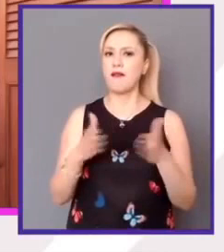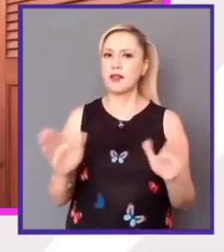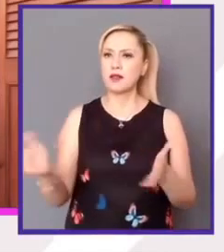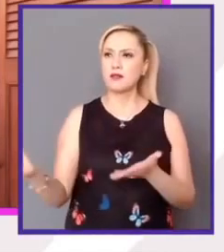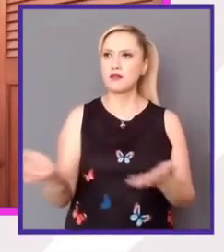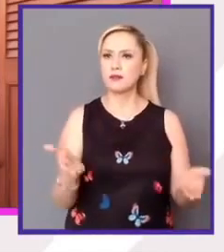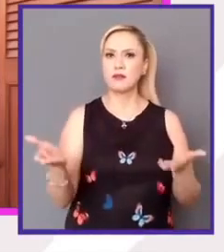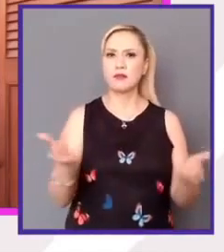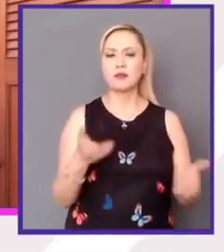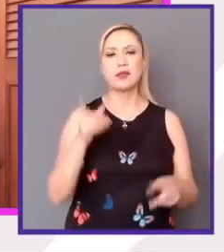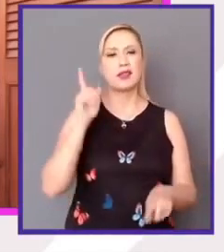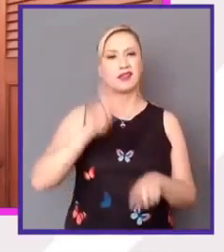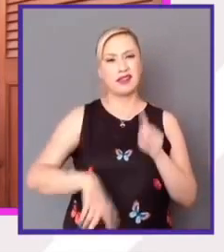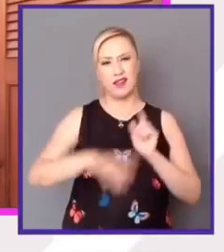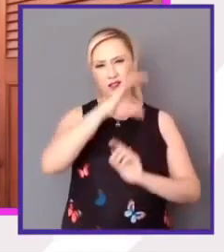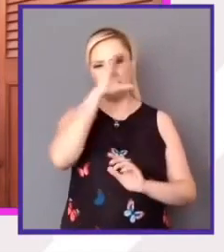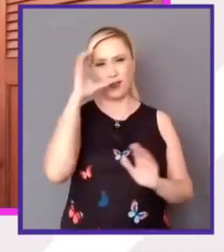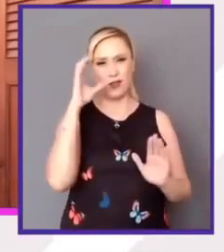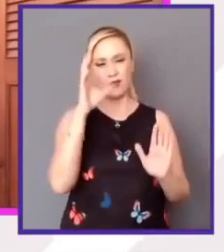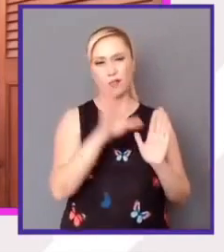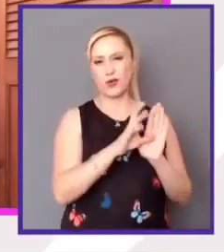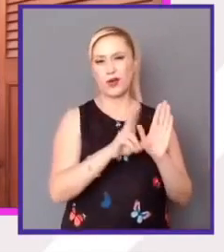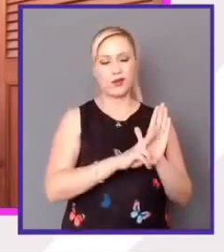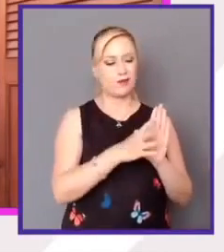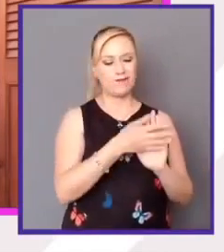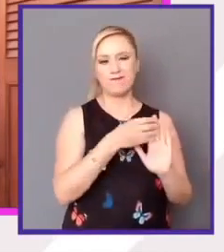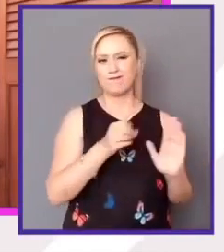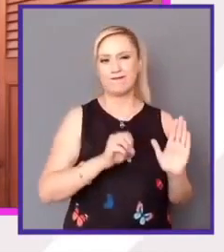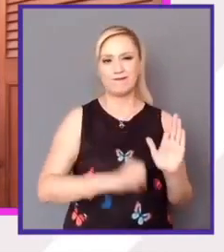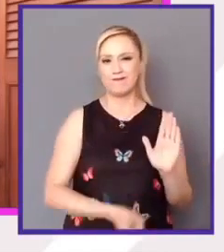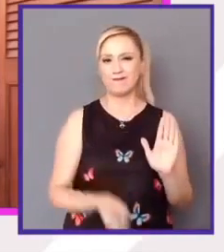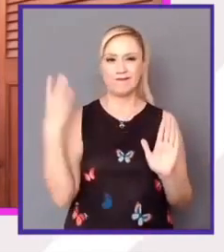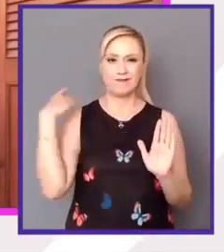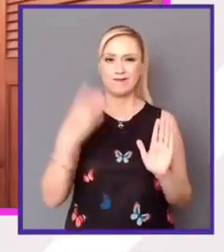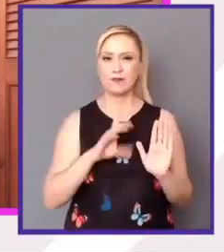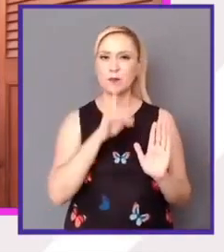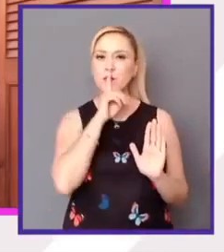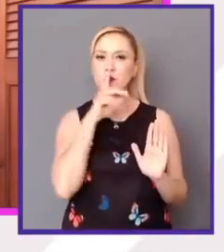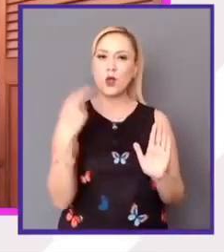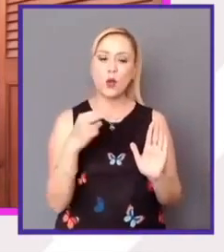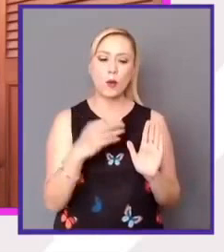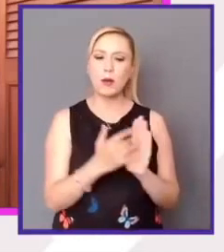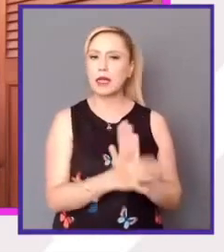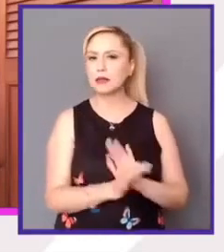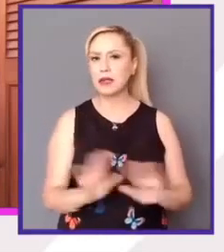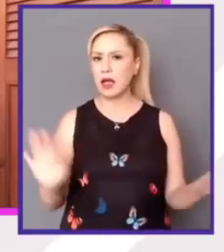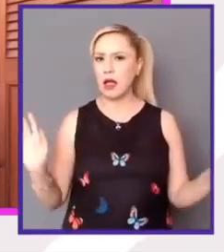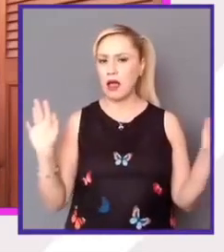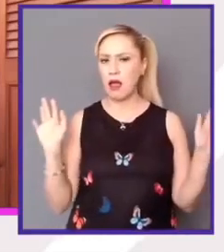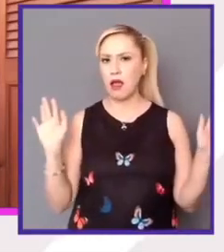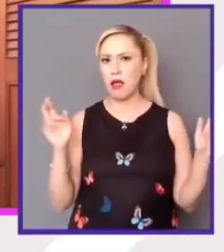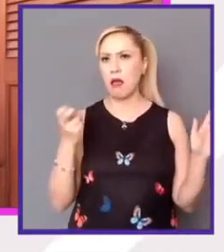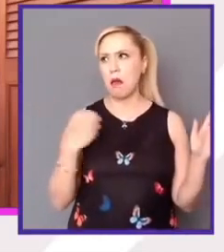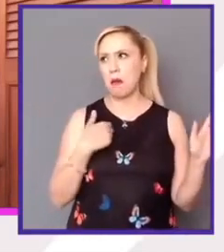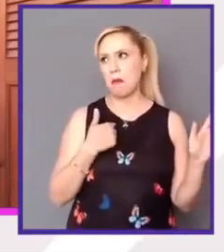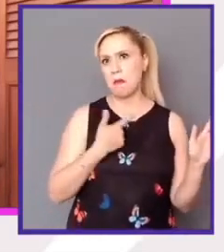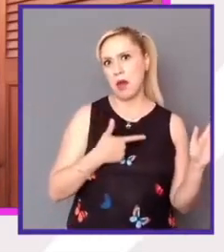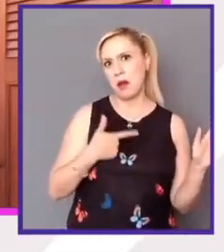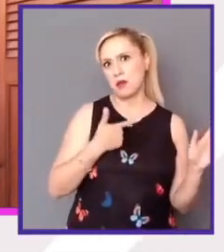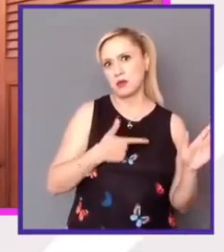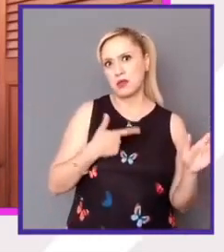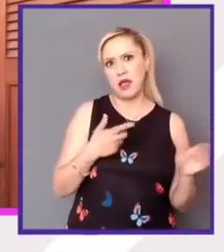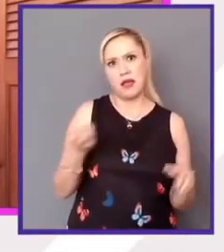lo de las fotografías de los currículums, implementar estos cuestionarios, que eso es algo que vi que hizo EY, que me gustó mucho.